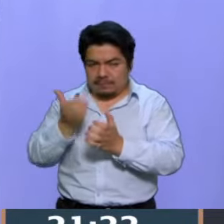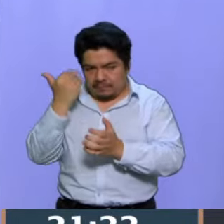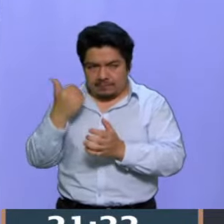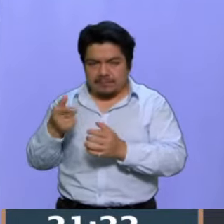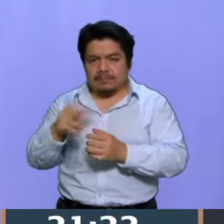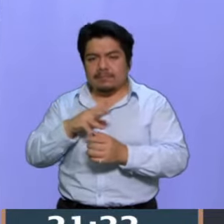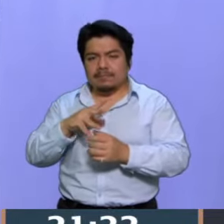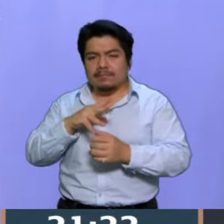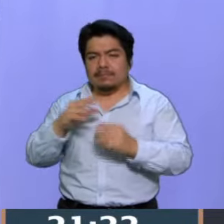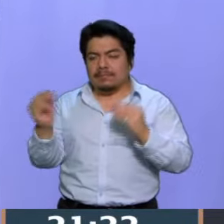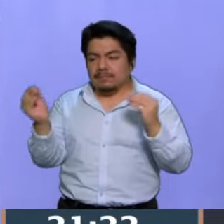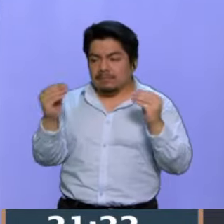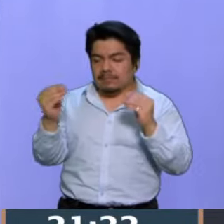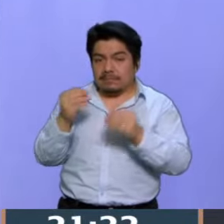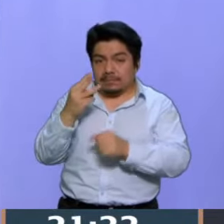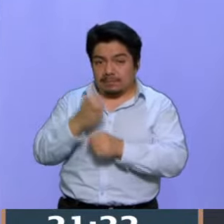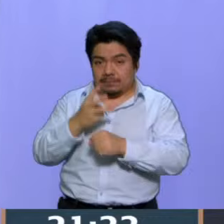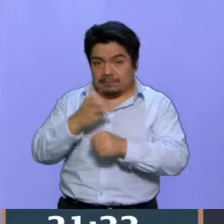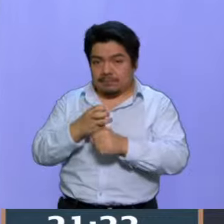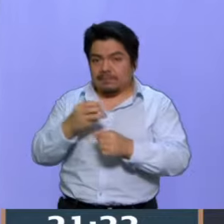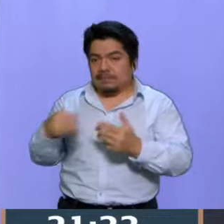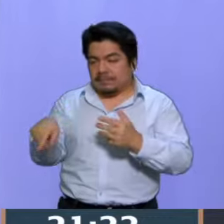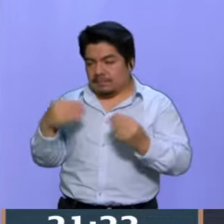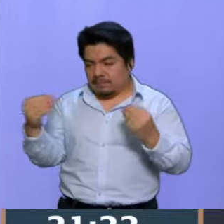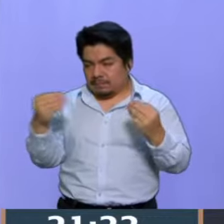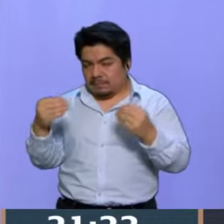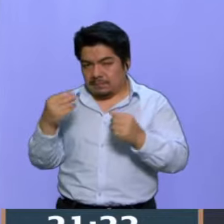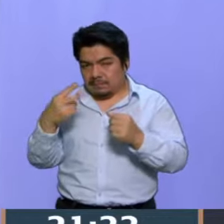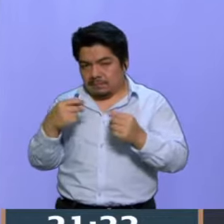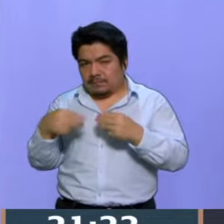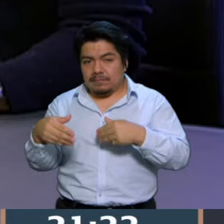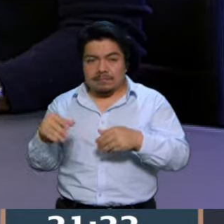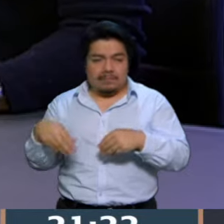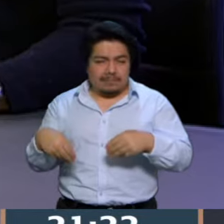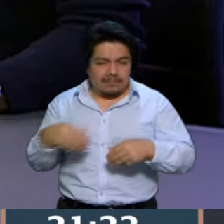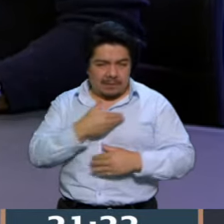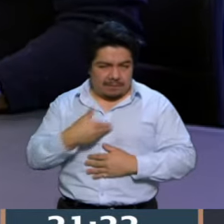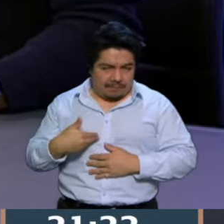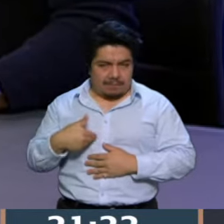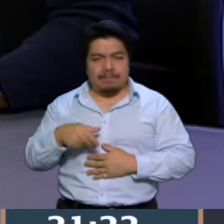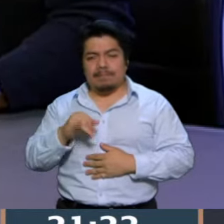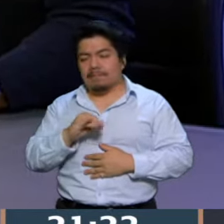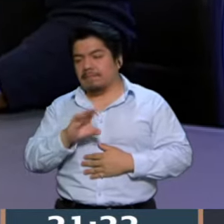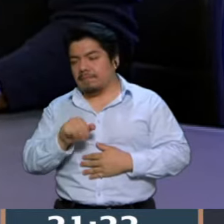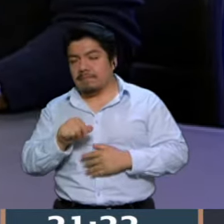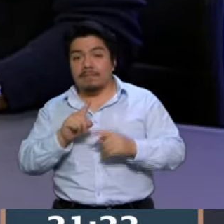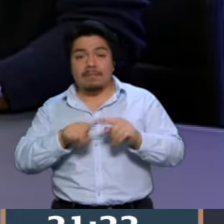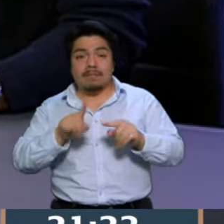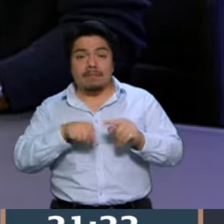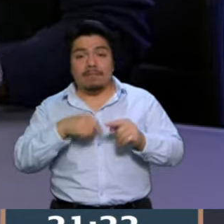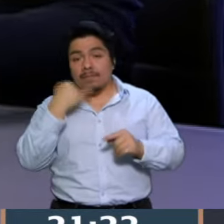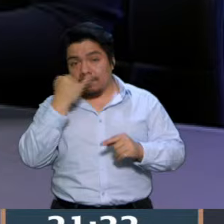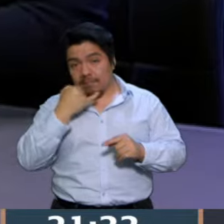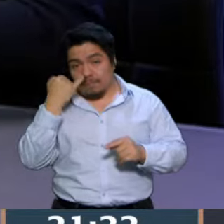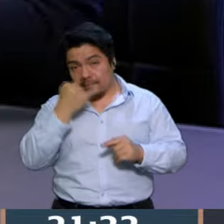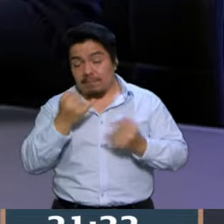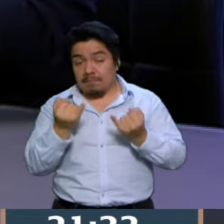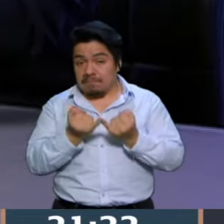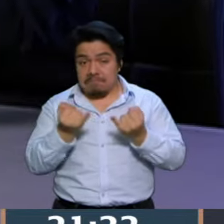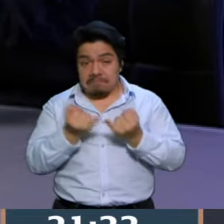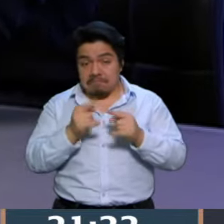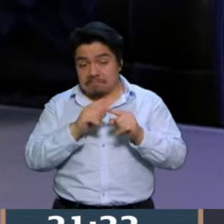poquito, que fueron los debates presidenciales, el Instituto Nacional Electoral también dijo que pues lo transmitió en distintas lenguas originarias, para